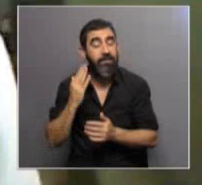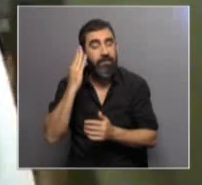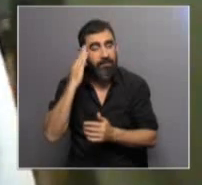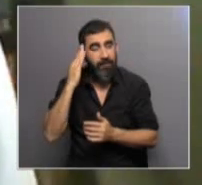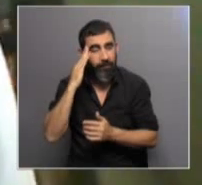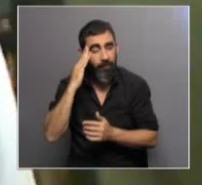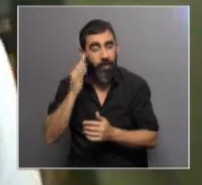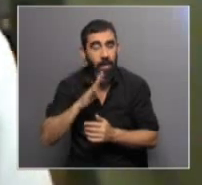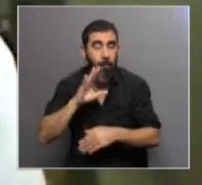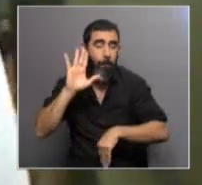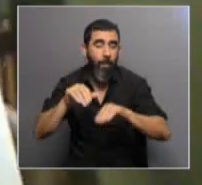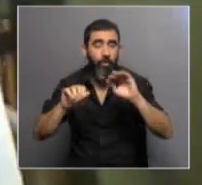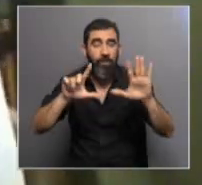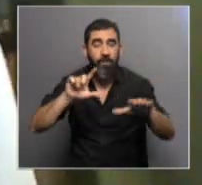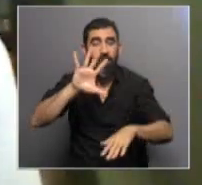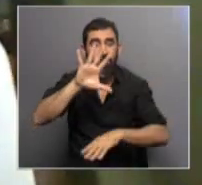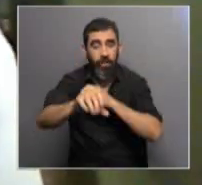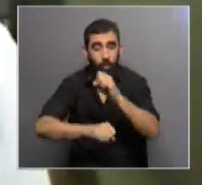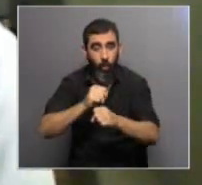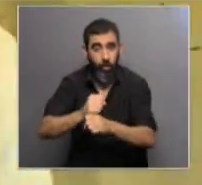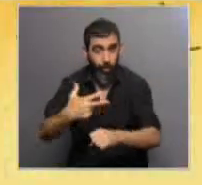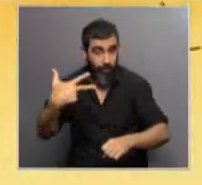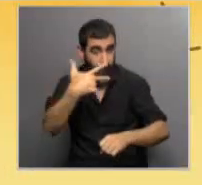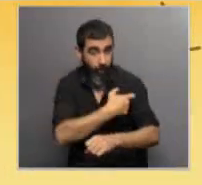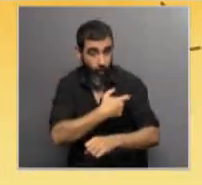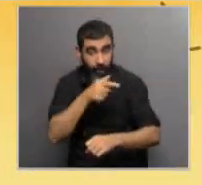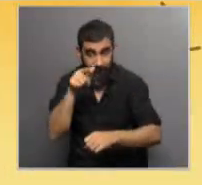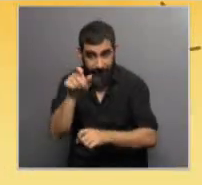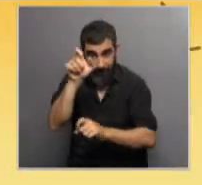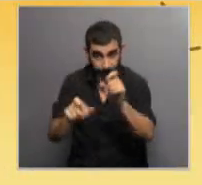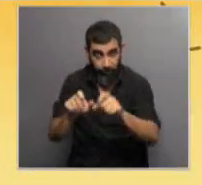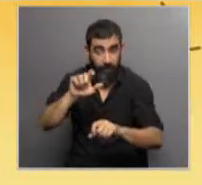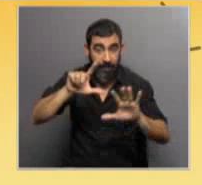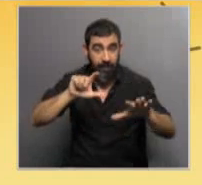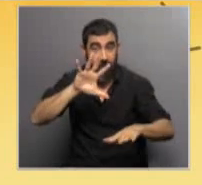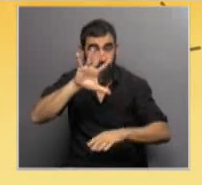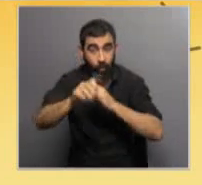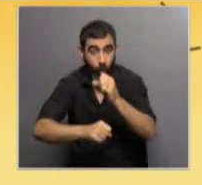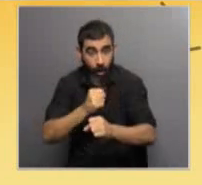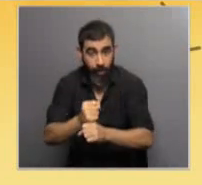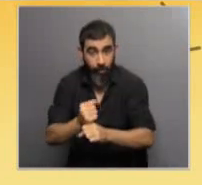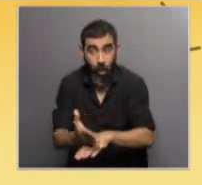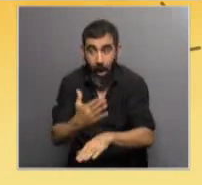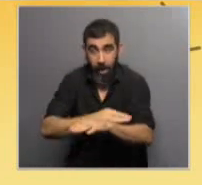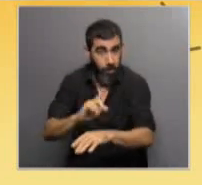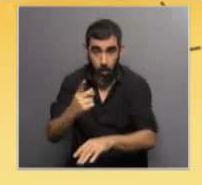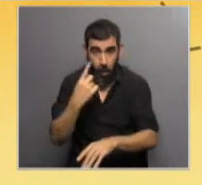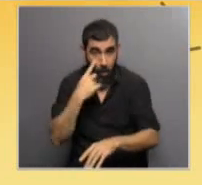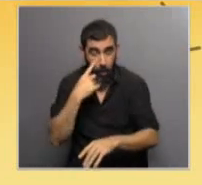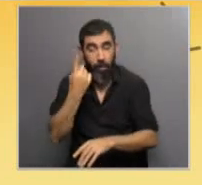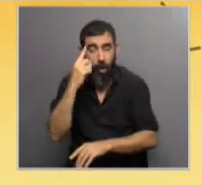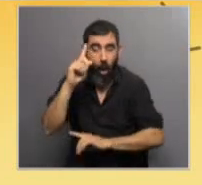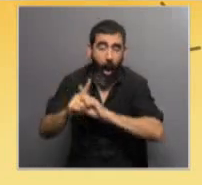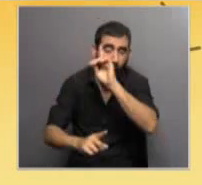muchos son mayores de 75 años que ahora se han vacunado cuando todos son mayores de 5 años probablemente no las conocieron pero algunas